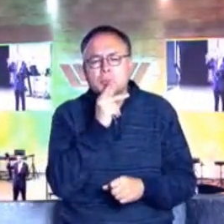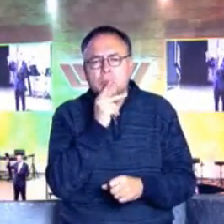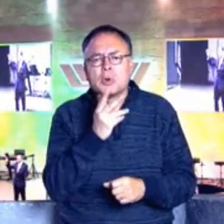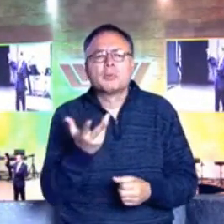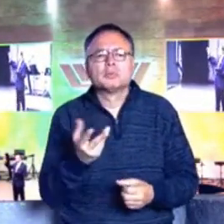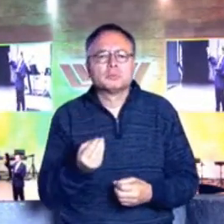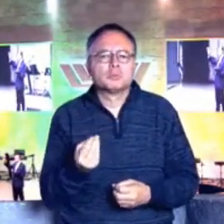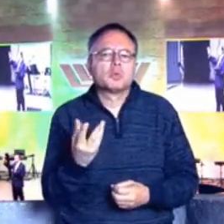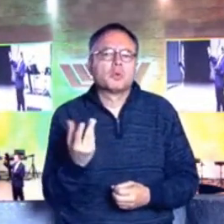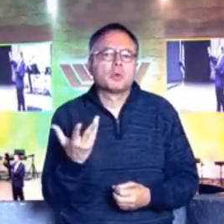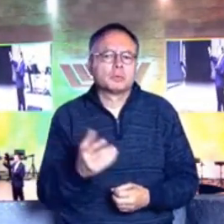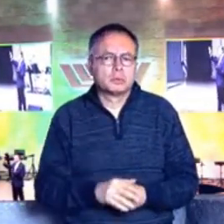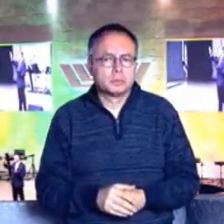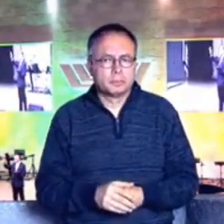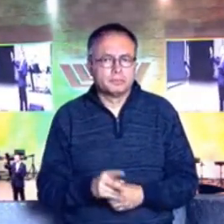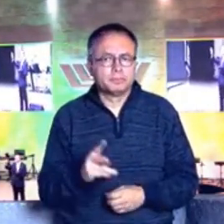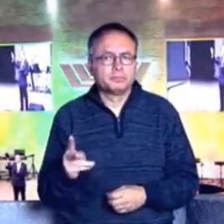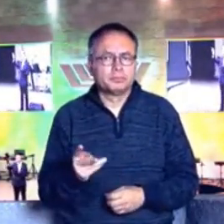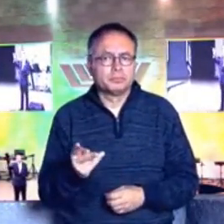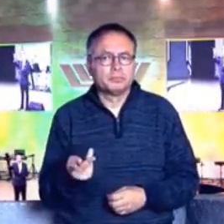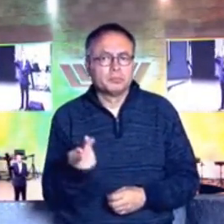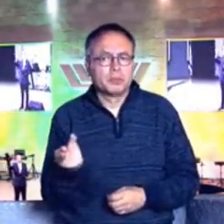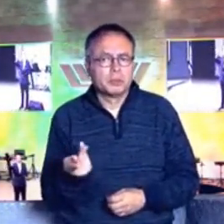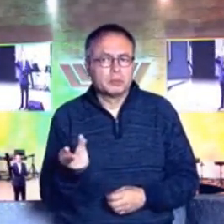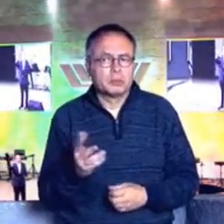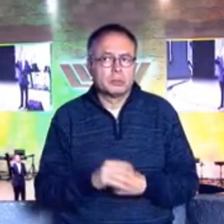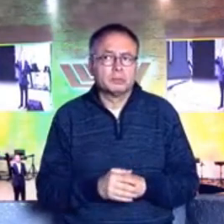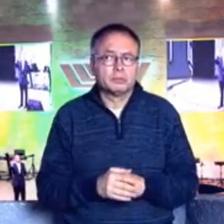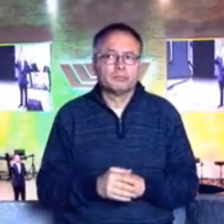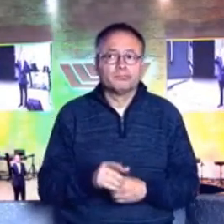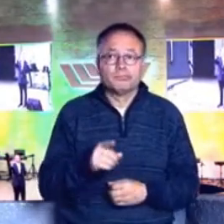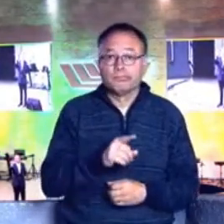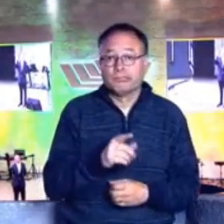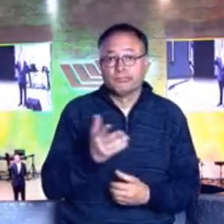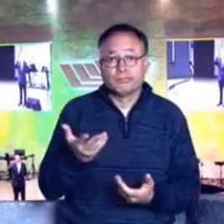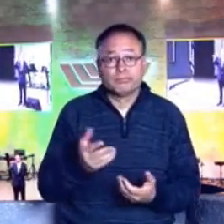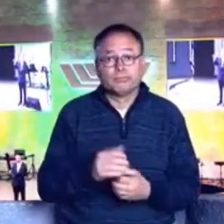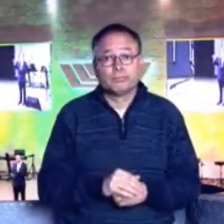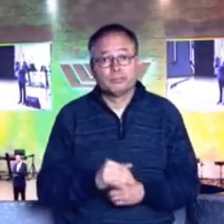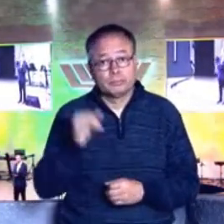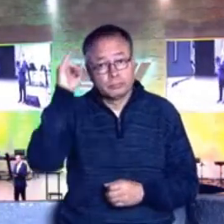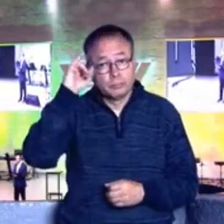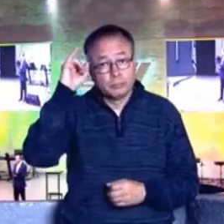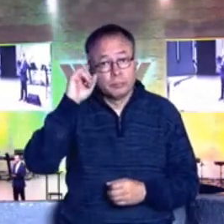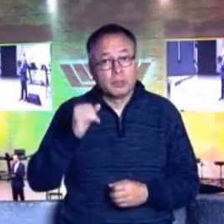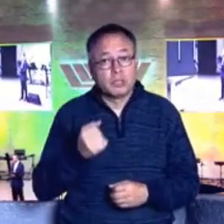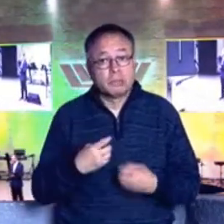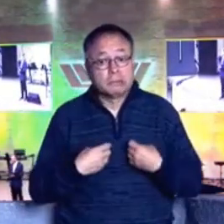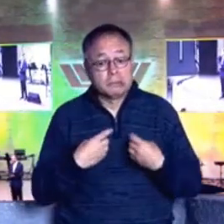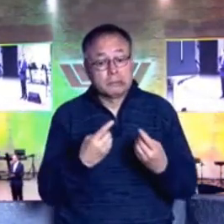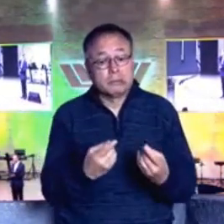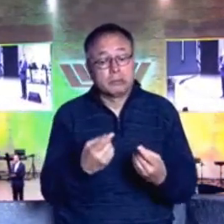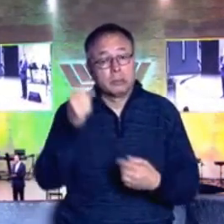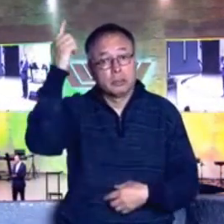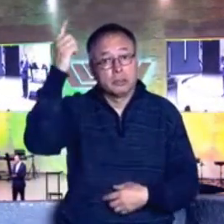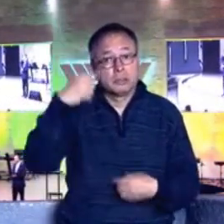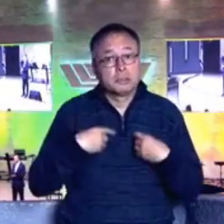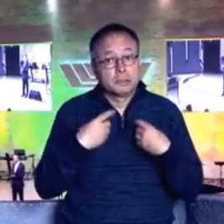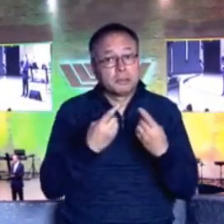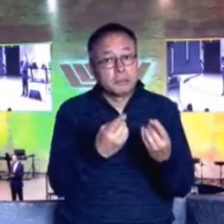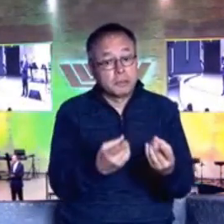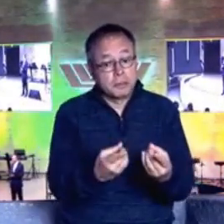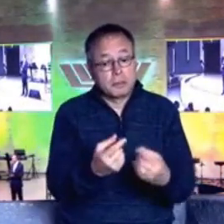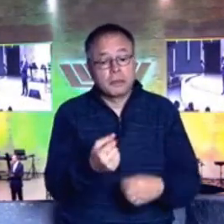papás varones Imagínate que Dios te dijera entrégame a tu hijo Qué harías